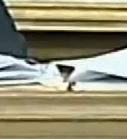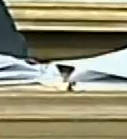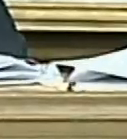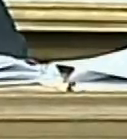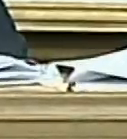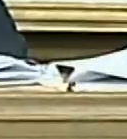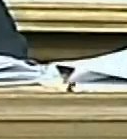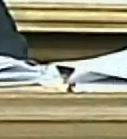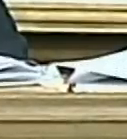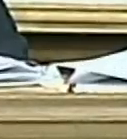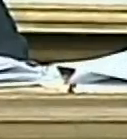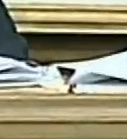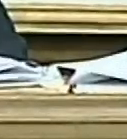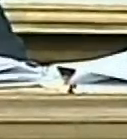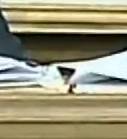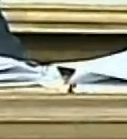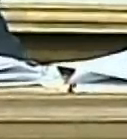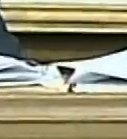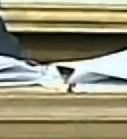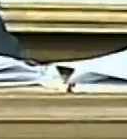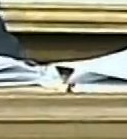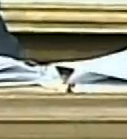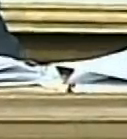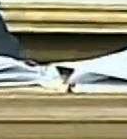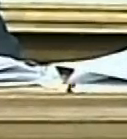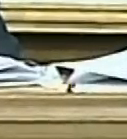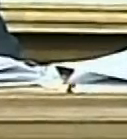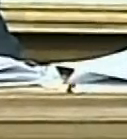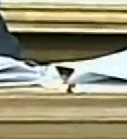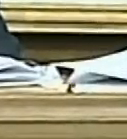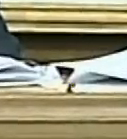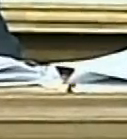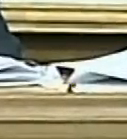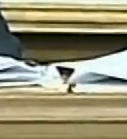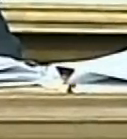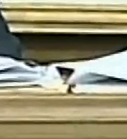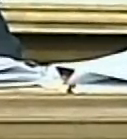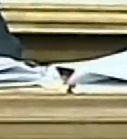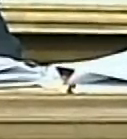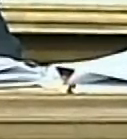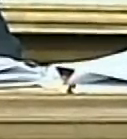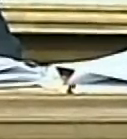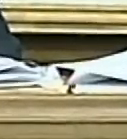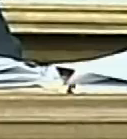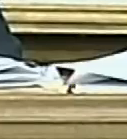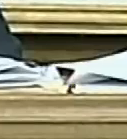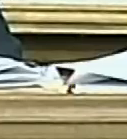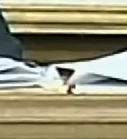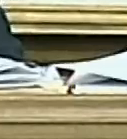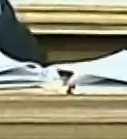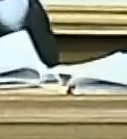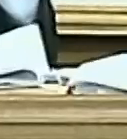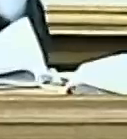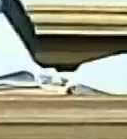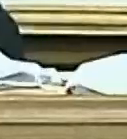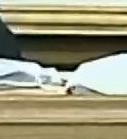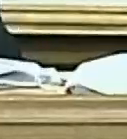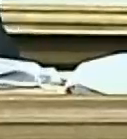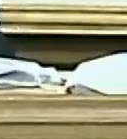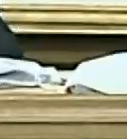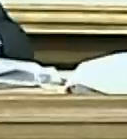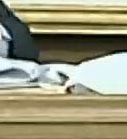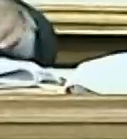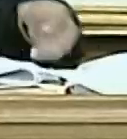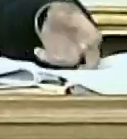fue presidente de la Comisión Especial, fue presidente del Comité de Postulaciones y acaba de coordinar la Comisión Especial. Es decir, ha seguido el